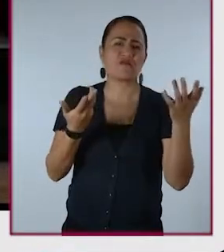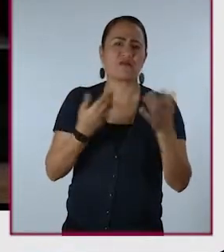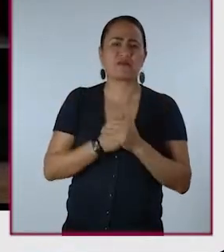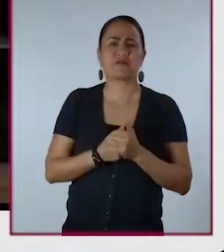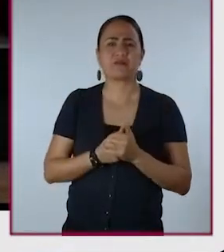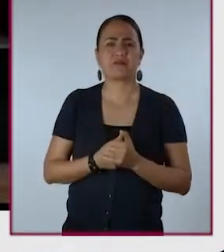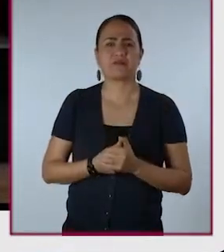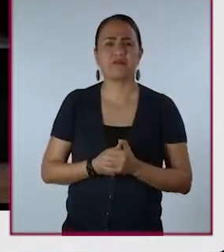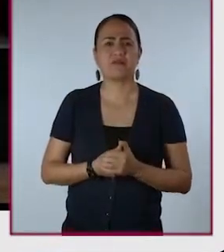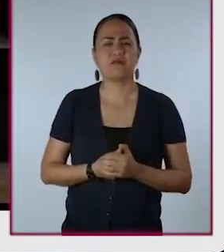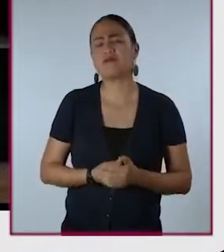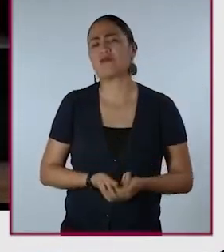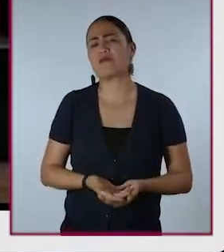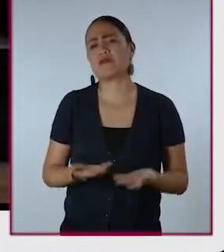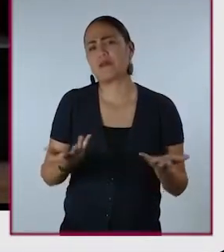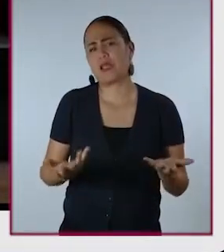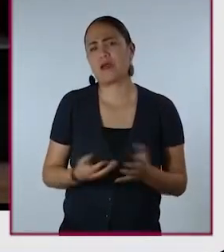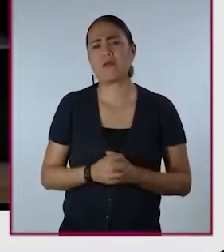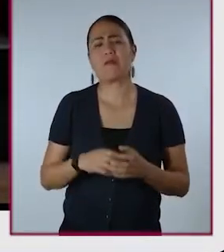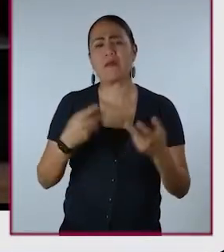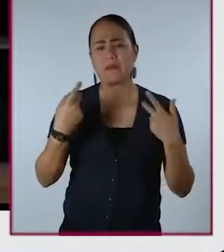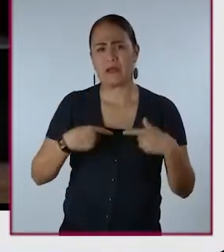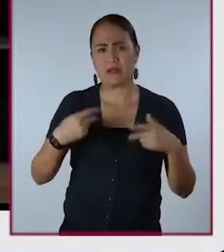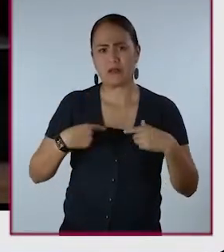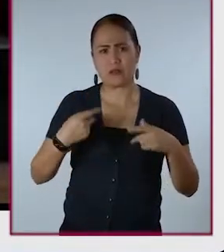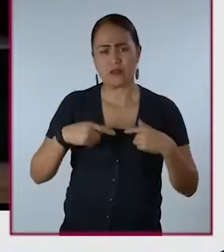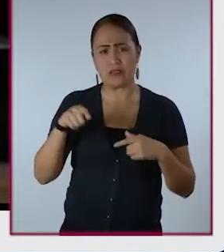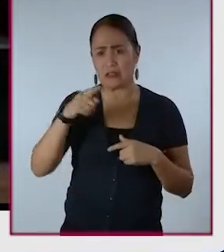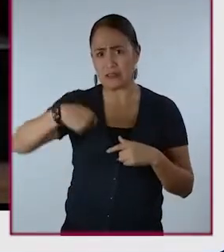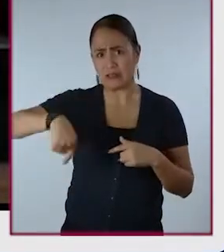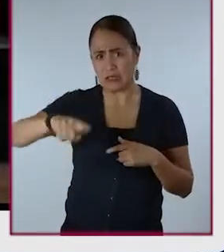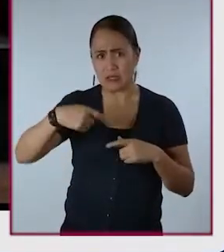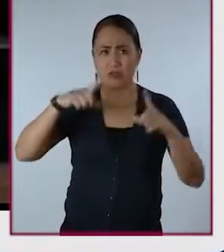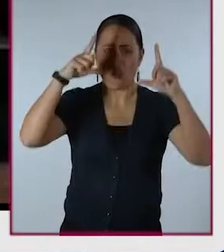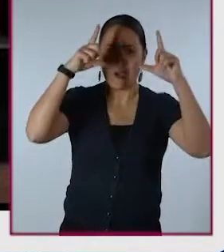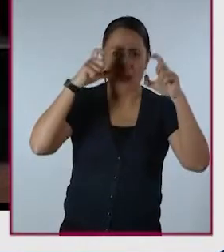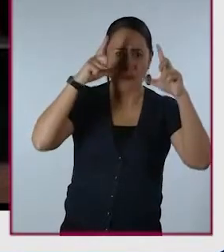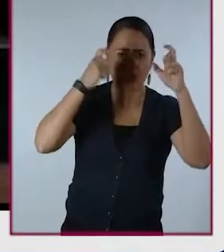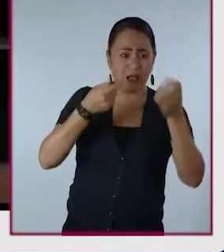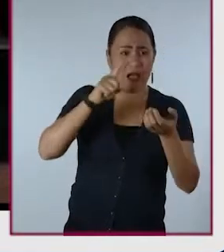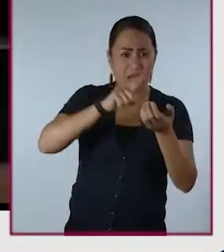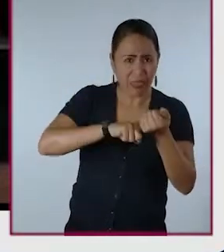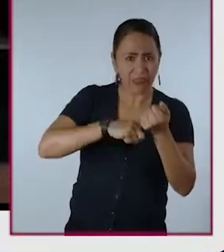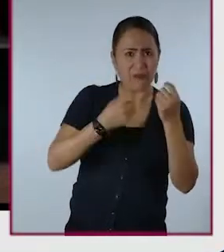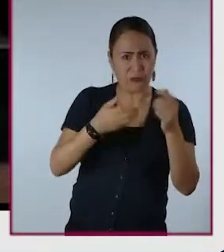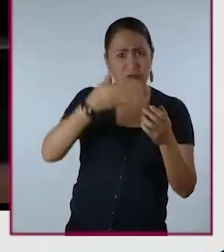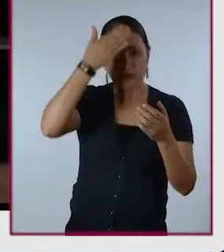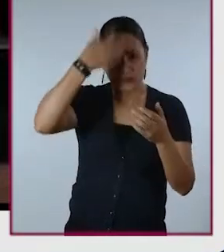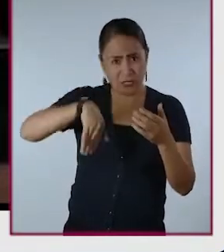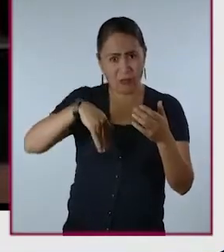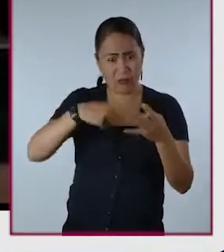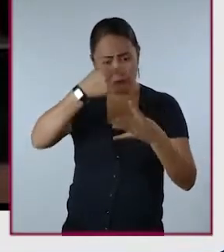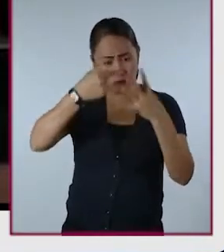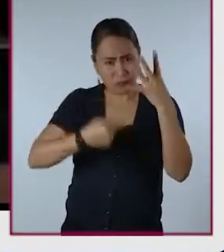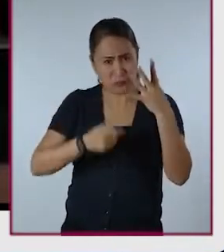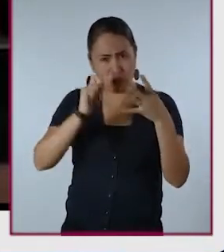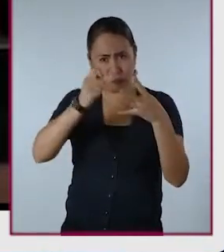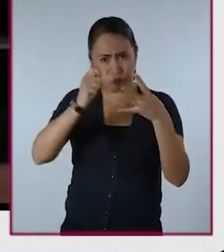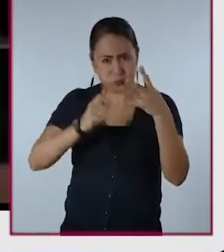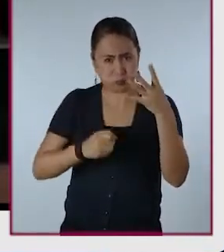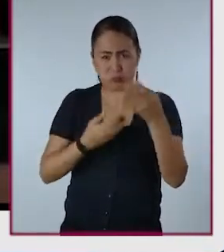Muy poca gente usa el 70% de las posibilidades de su cámara. Ahí hay que conocer